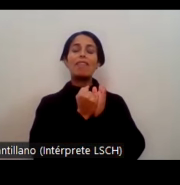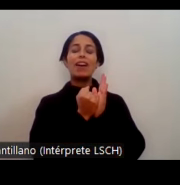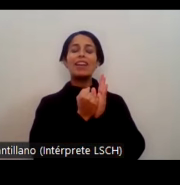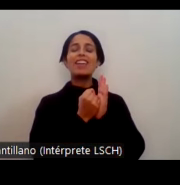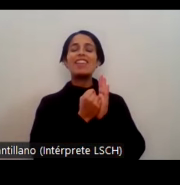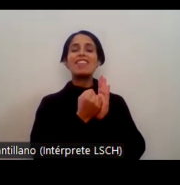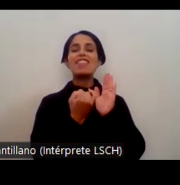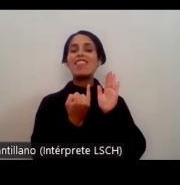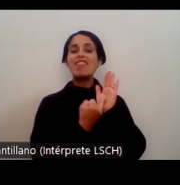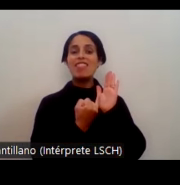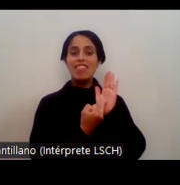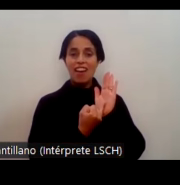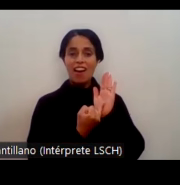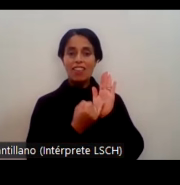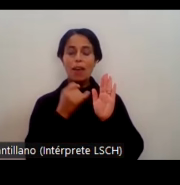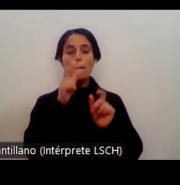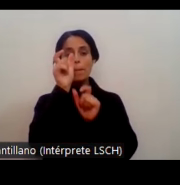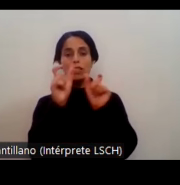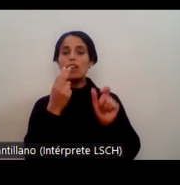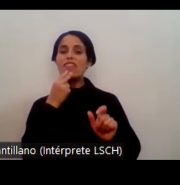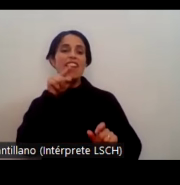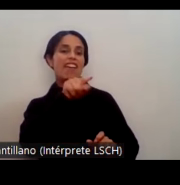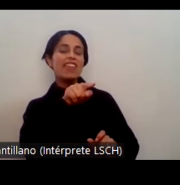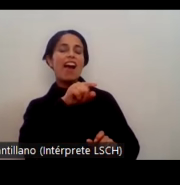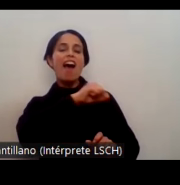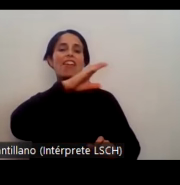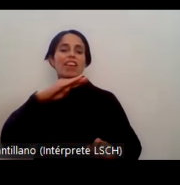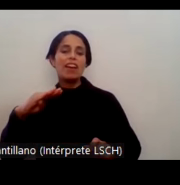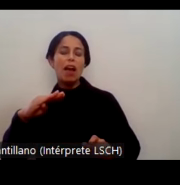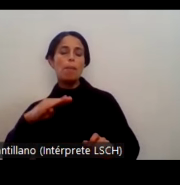atacameña. Este tipo de